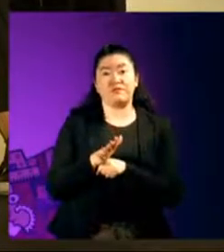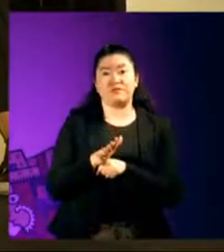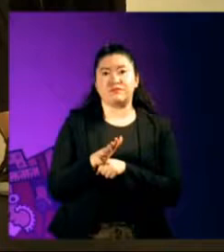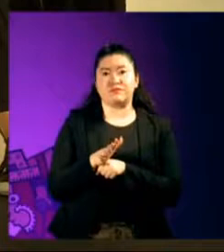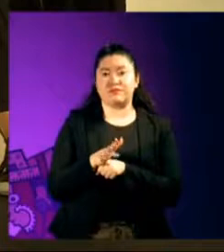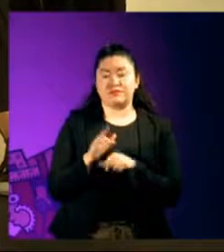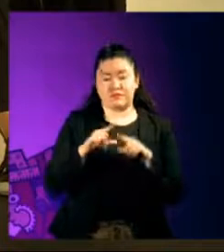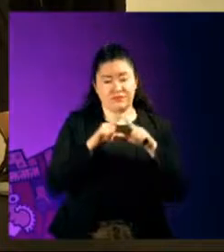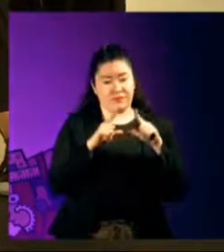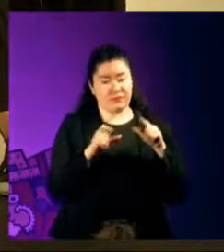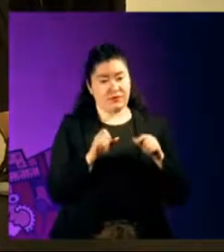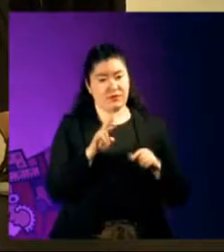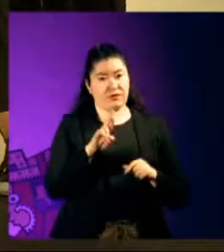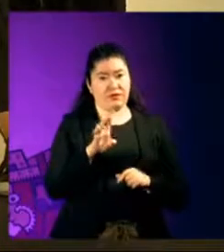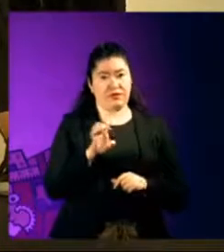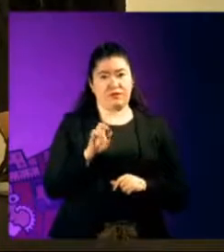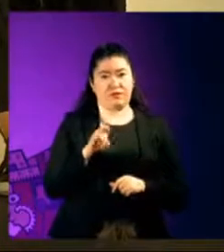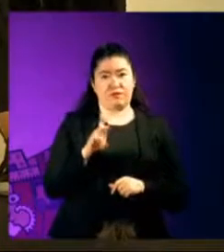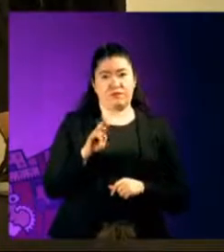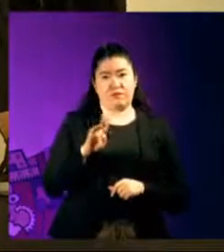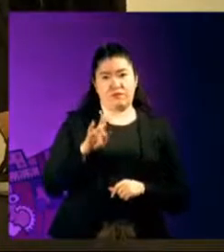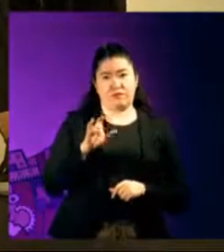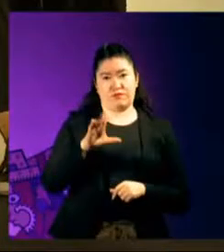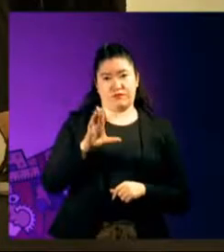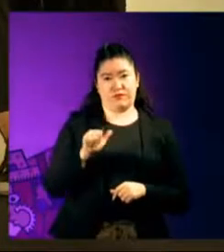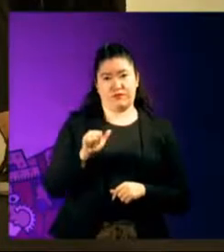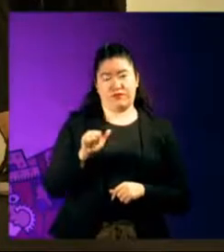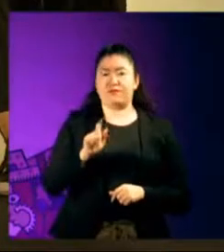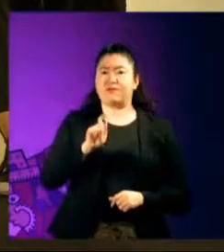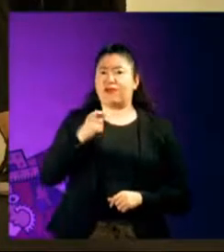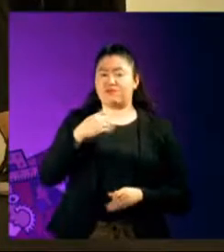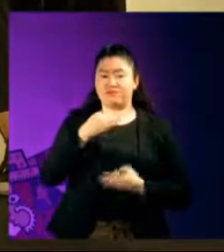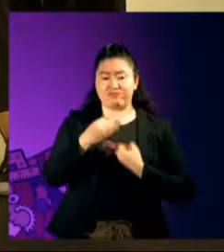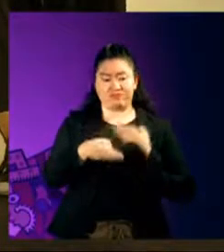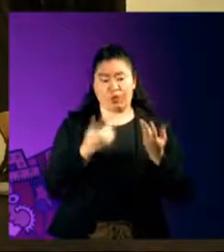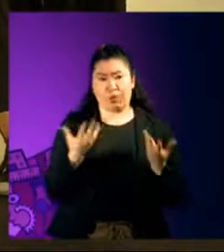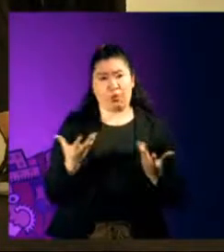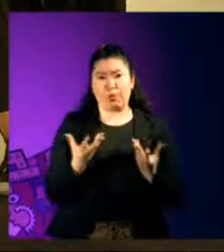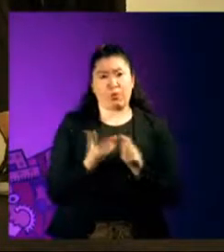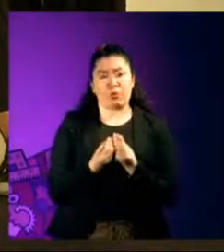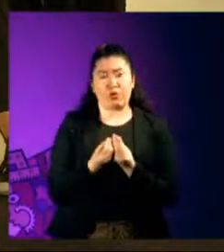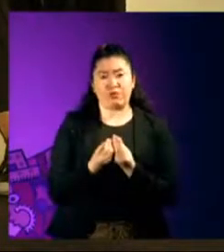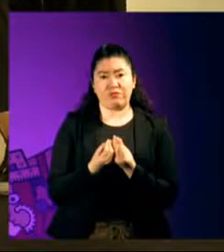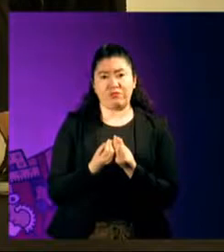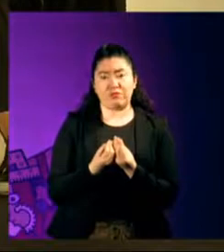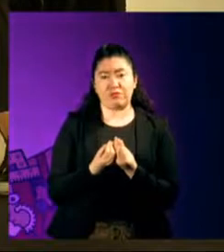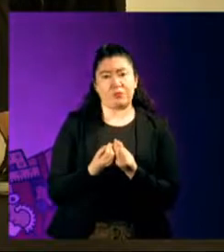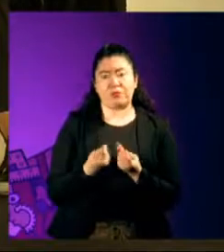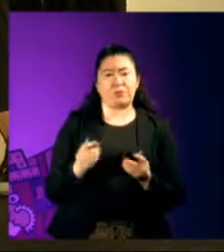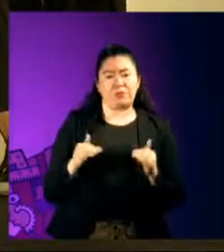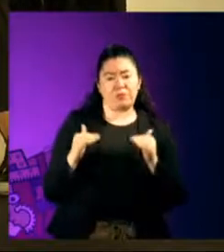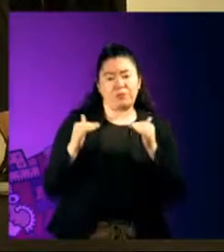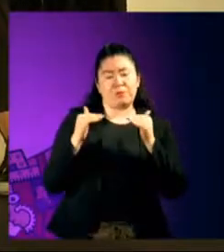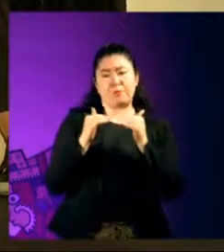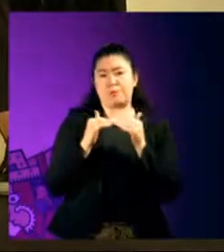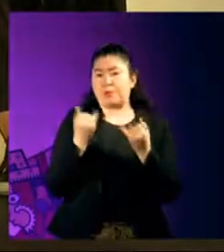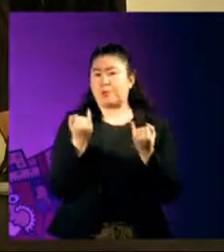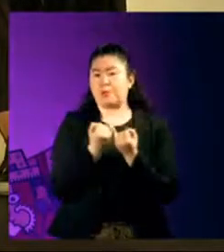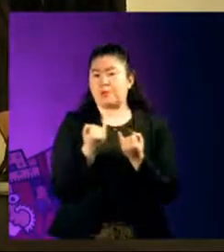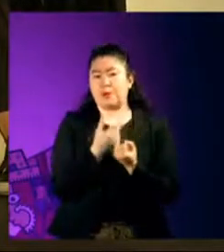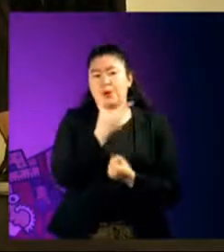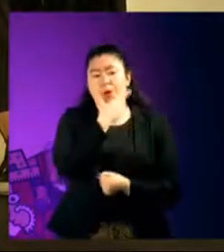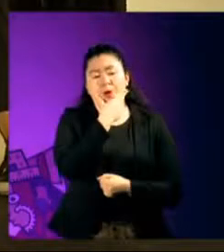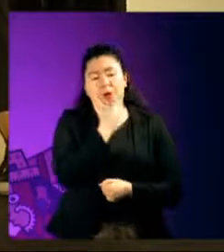república es decir donde todos contamos de igual manera no importa si eres pobre rico te